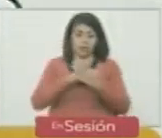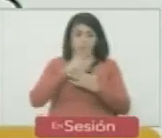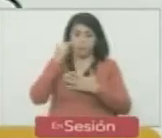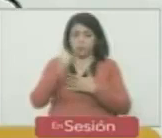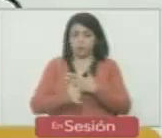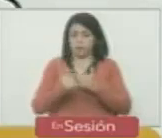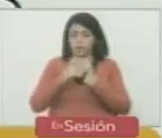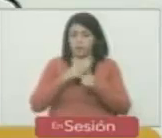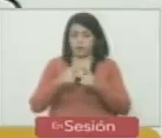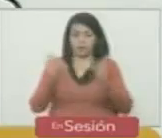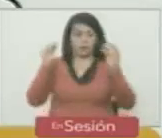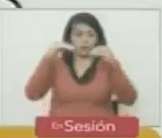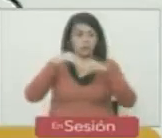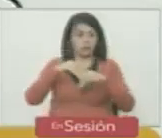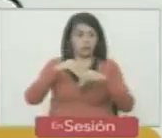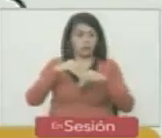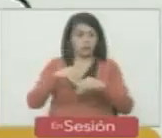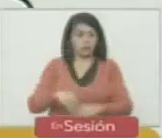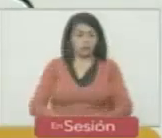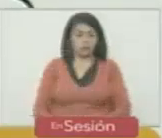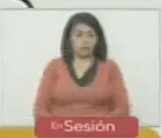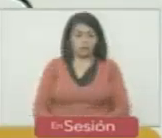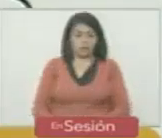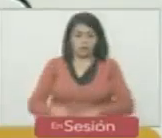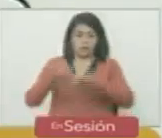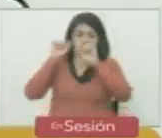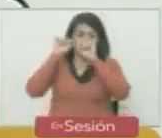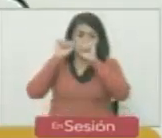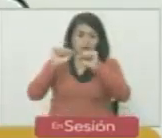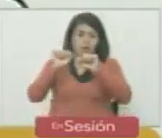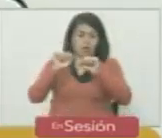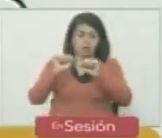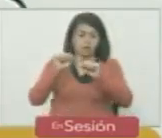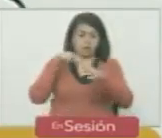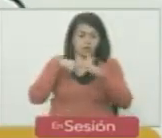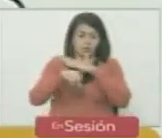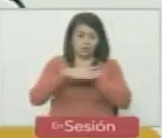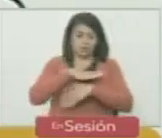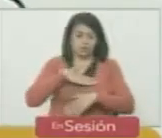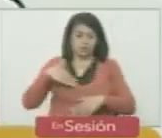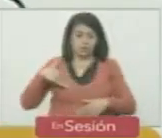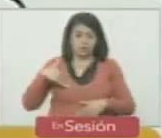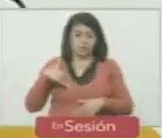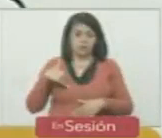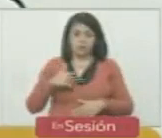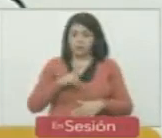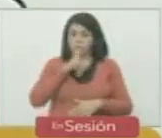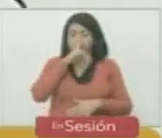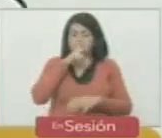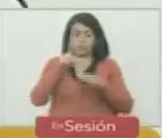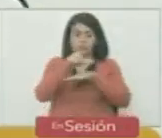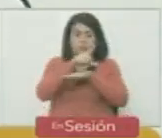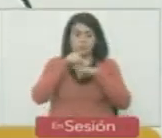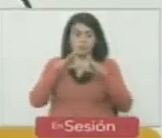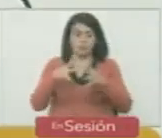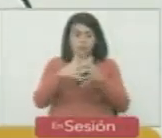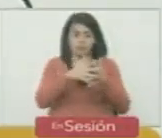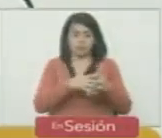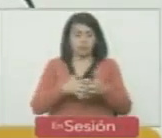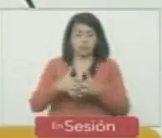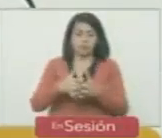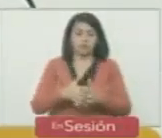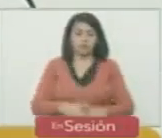proyecto de acuerdo en repudio a la intención de la atrocidad del gobierno